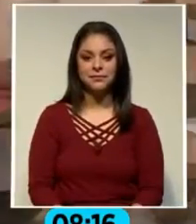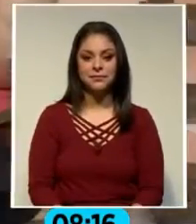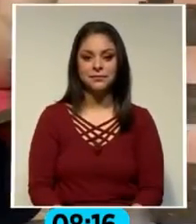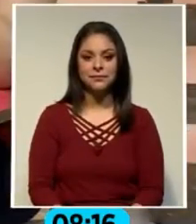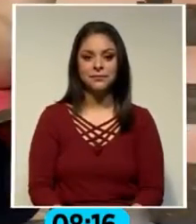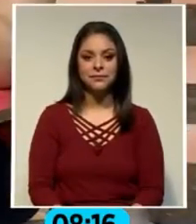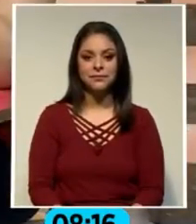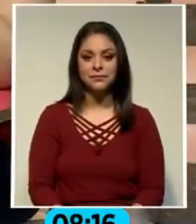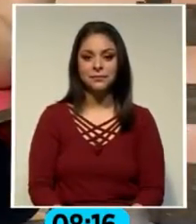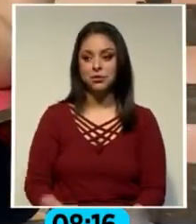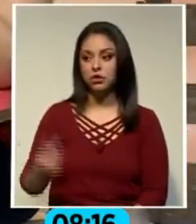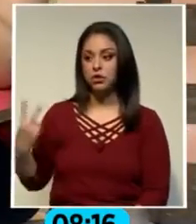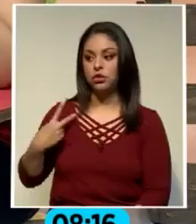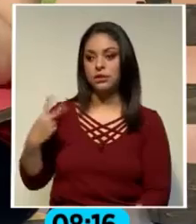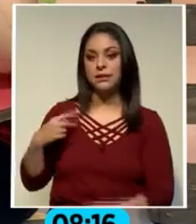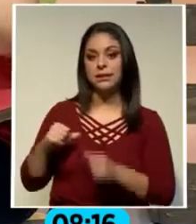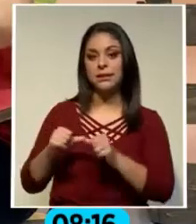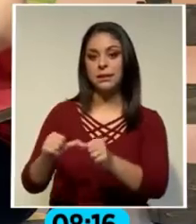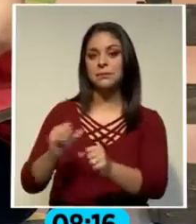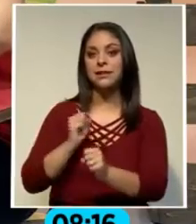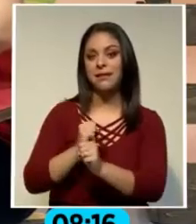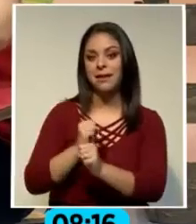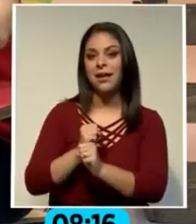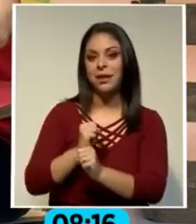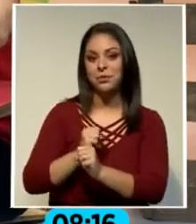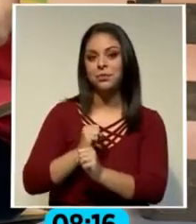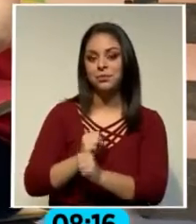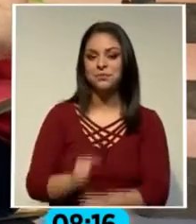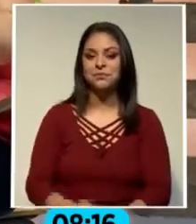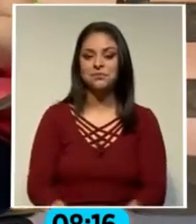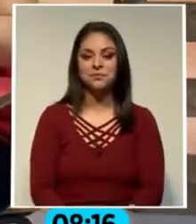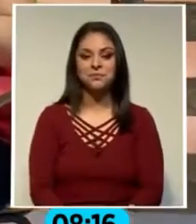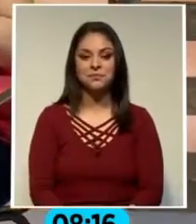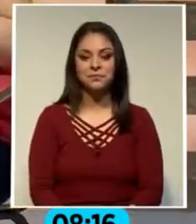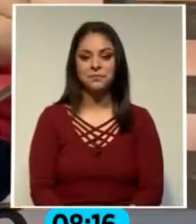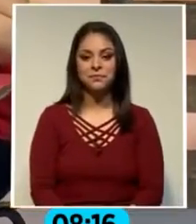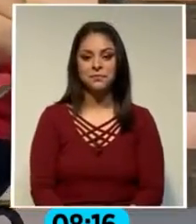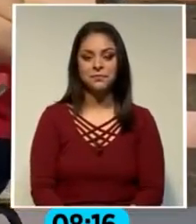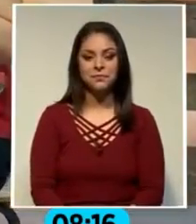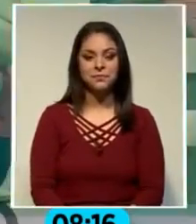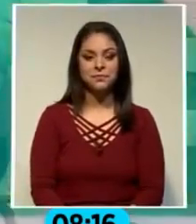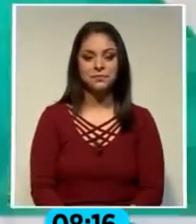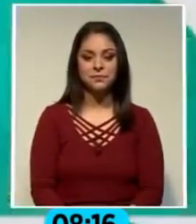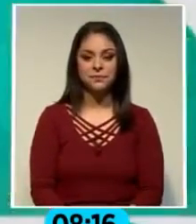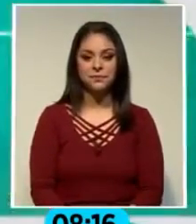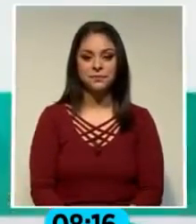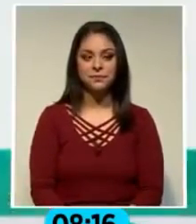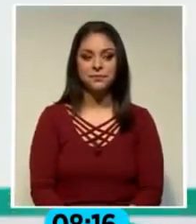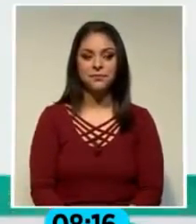Seguimos trabajando, niña Ley. Vean, yo aquí tengo... ¿Qué le pusiste aquí esto? Sí, una bola.